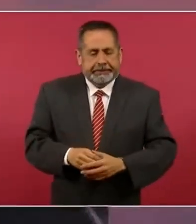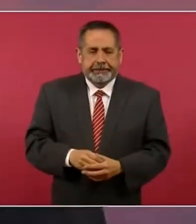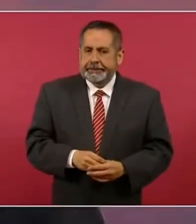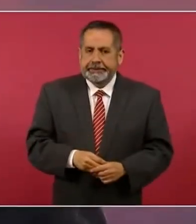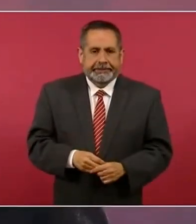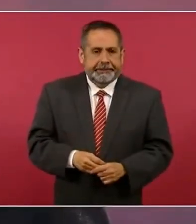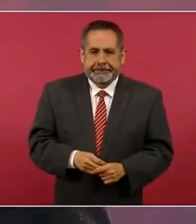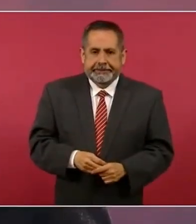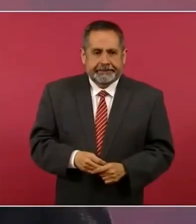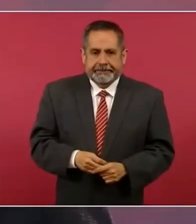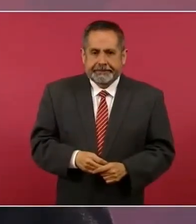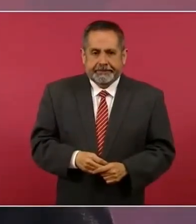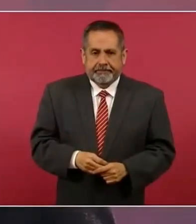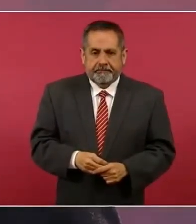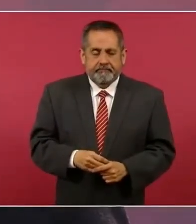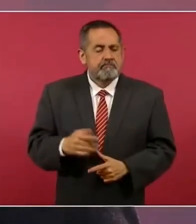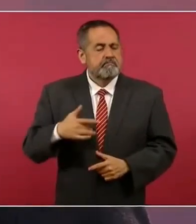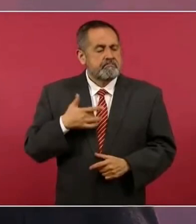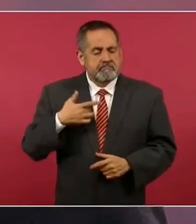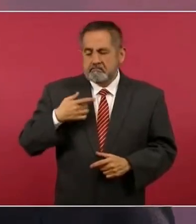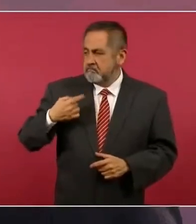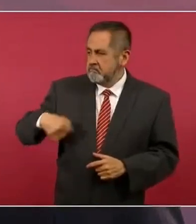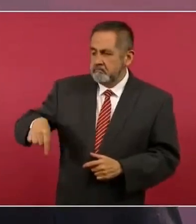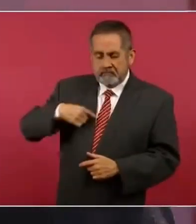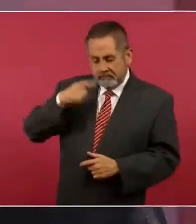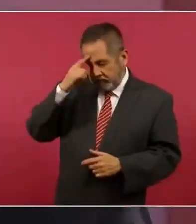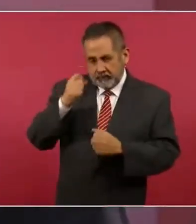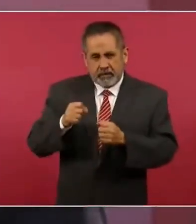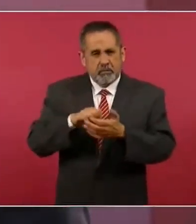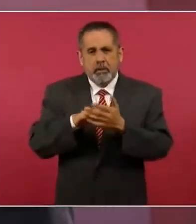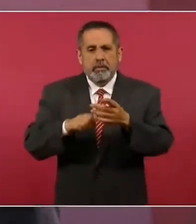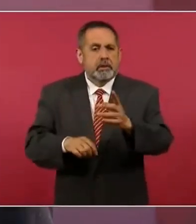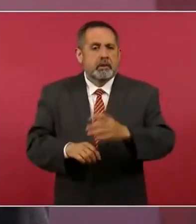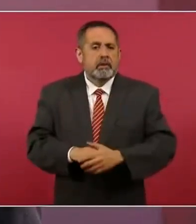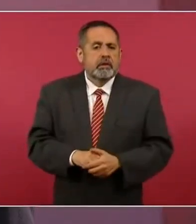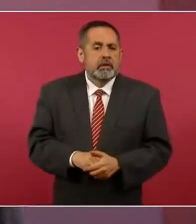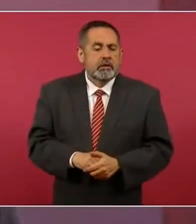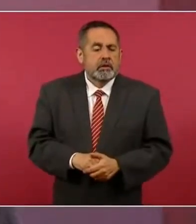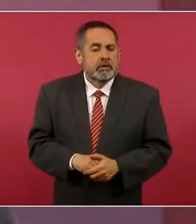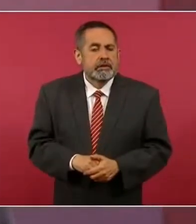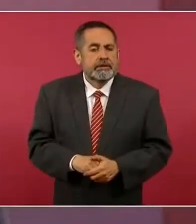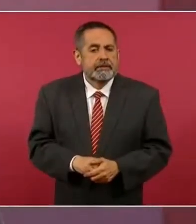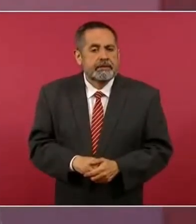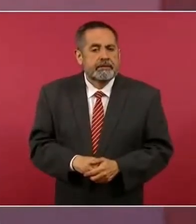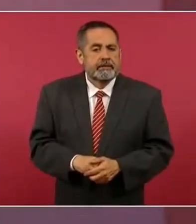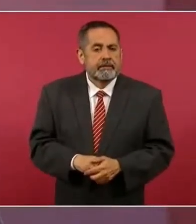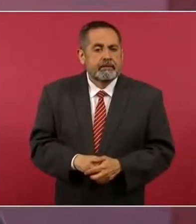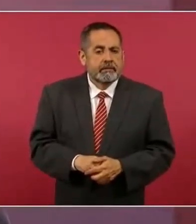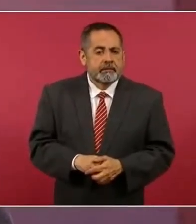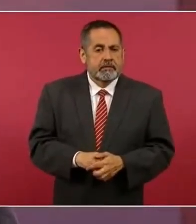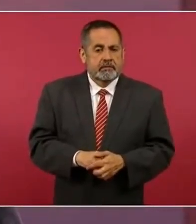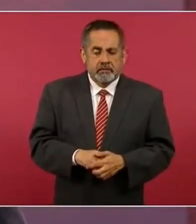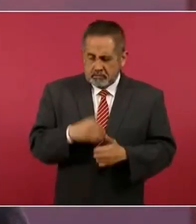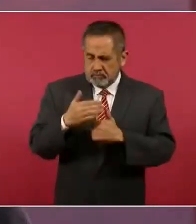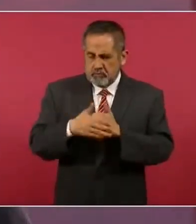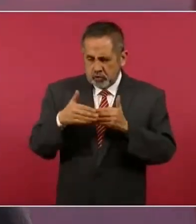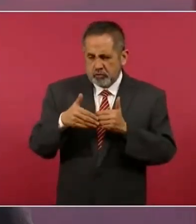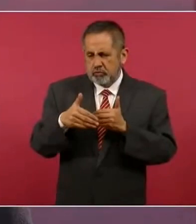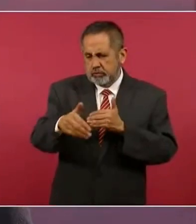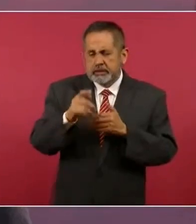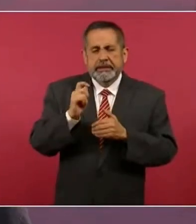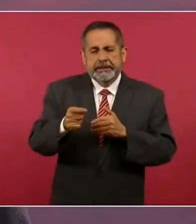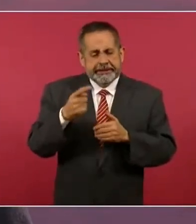nosotros estamos seguros, por ejemplo, que vamos a enfrentar, y lo estamos